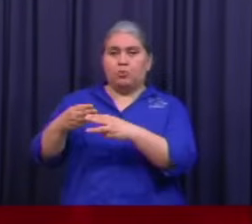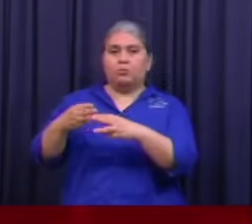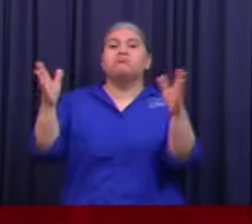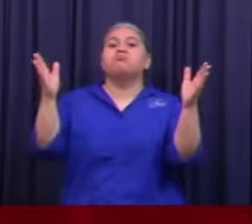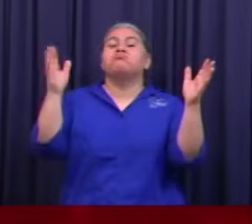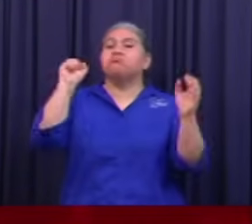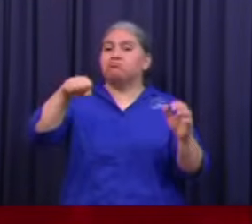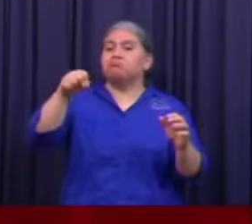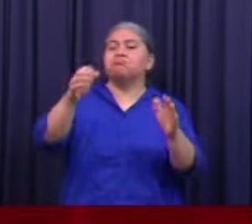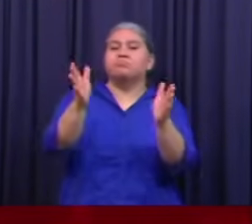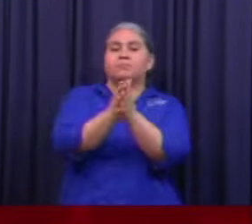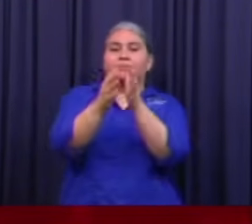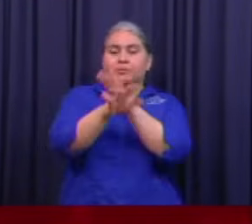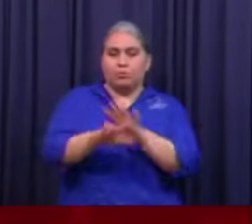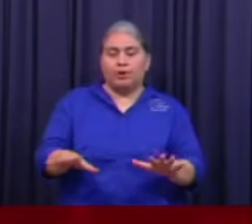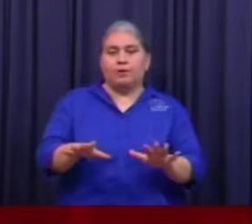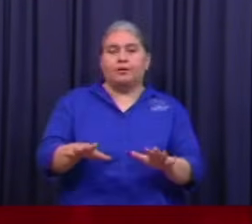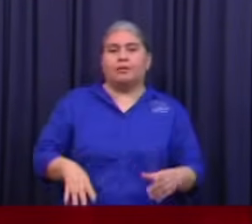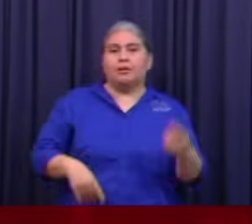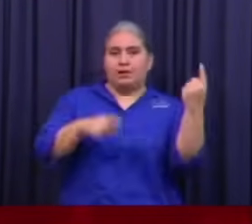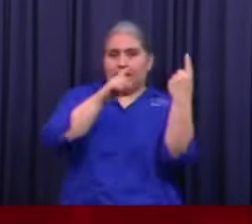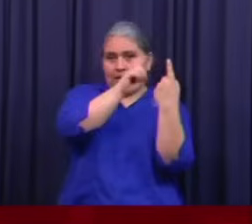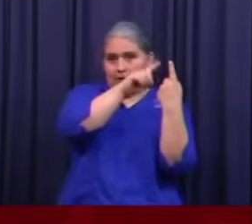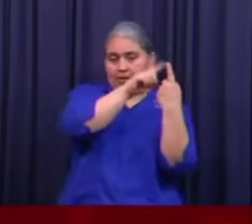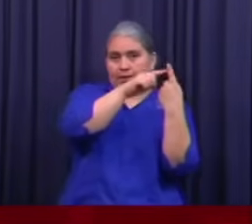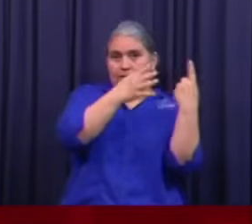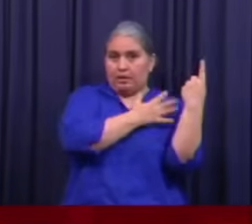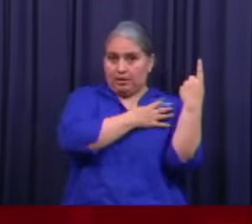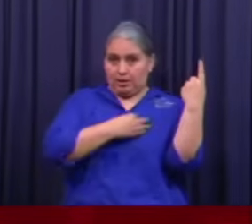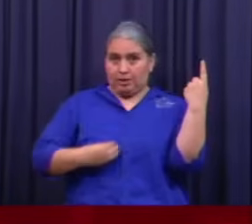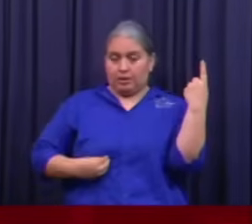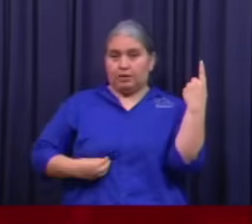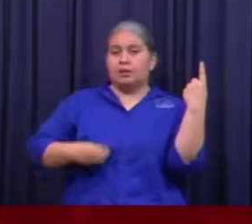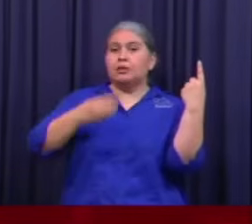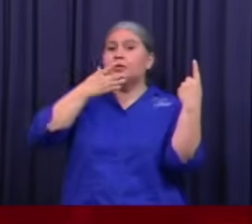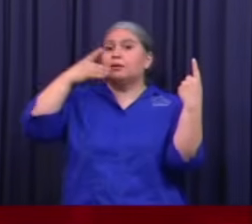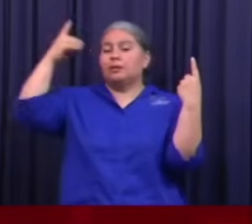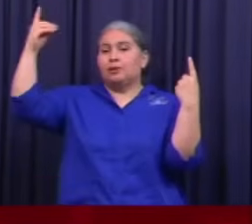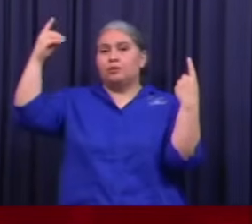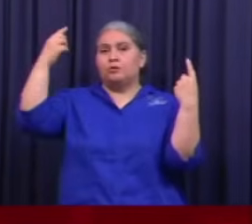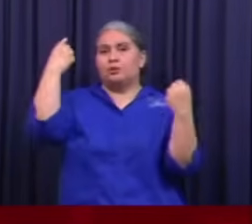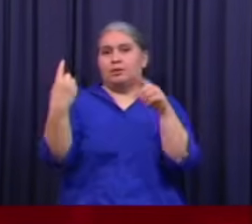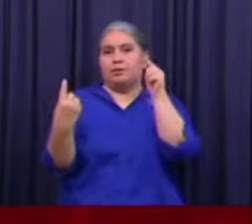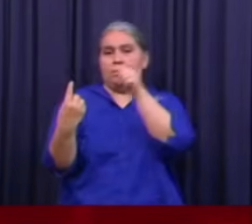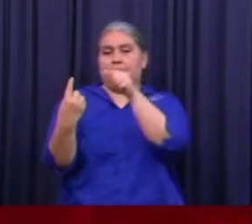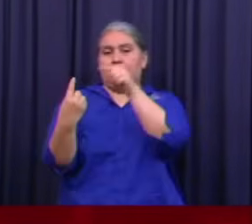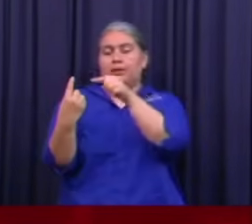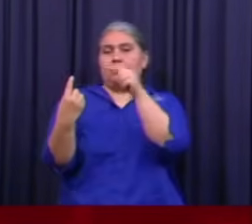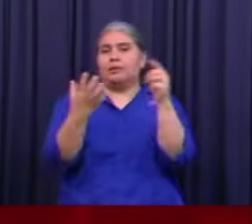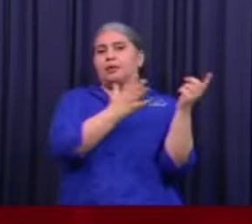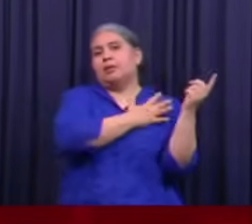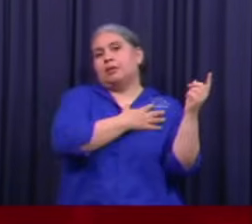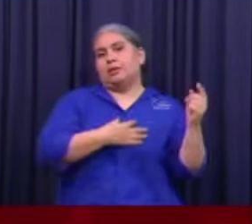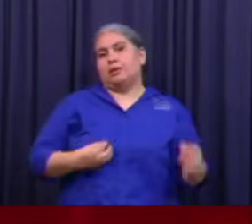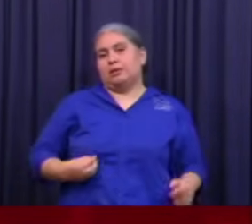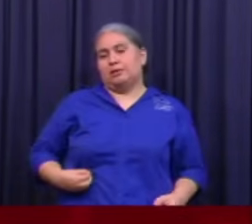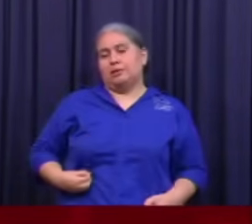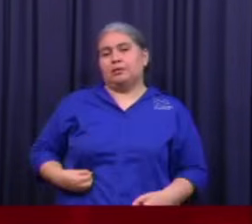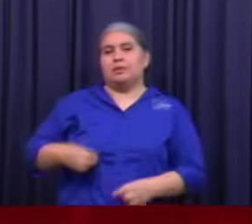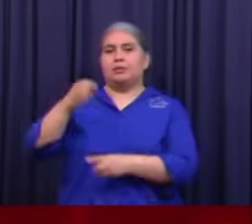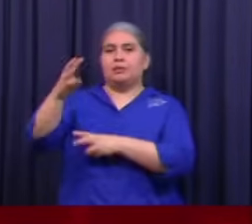necesaria Pero cuál y qué debe de hacer por qué estaba triste el apóstol Pablo